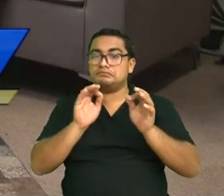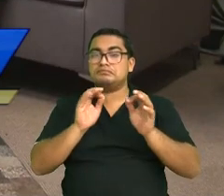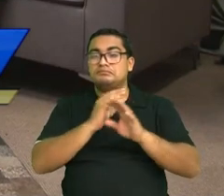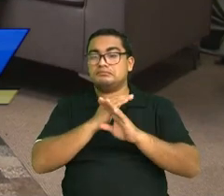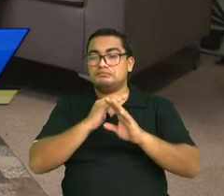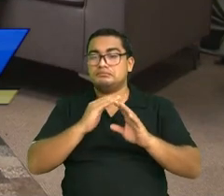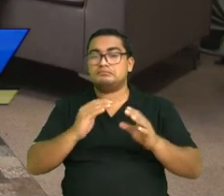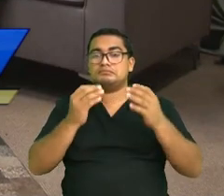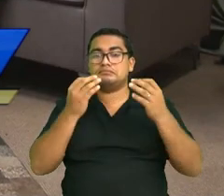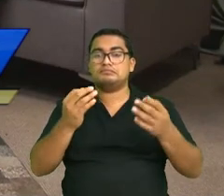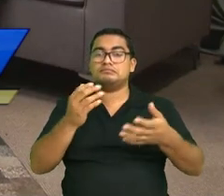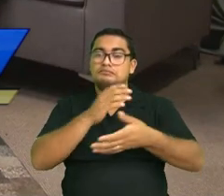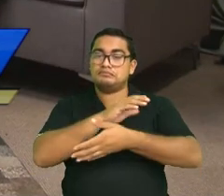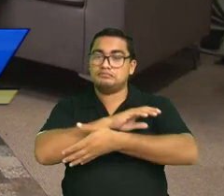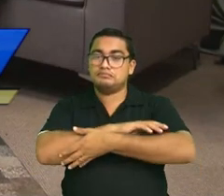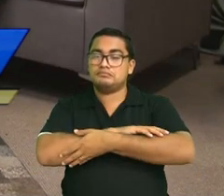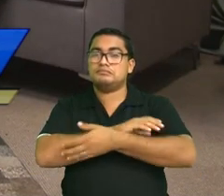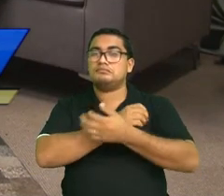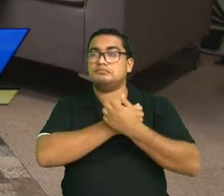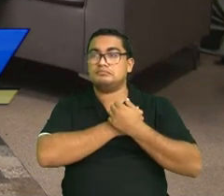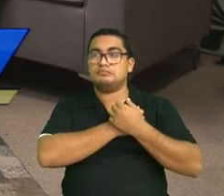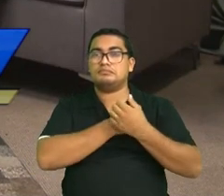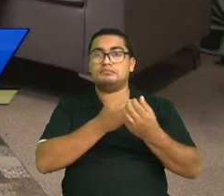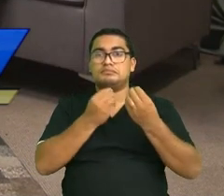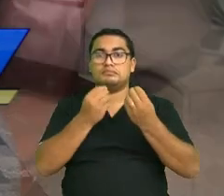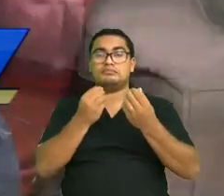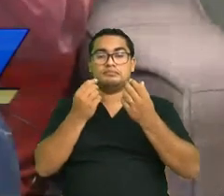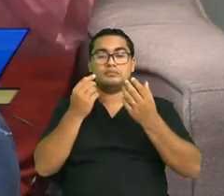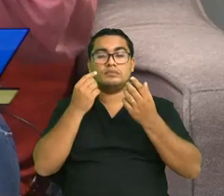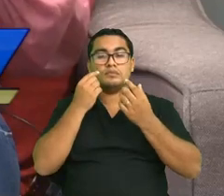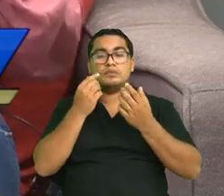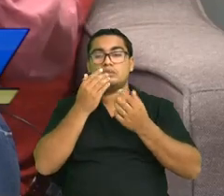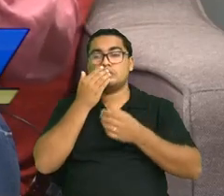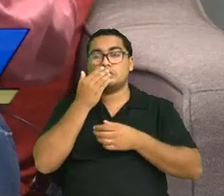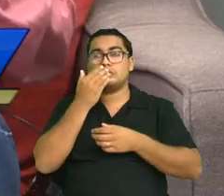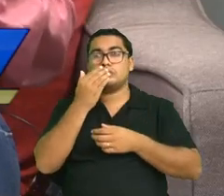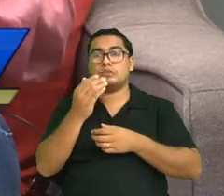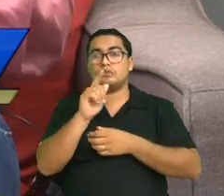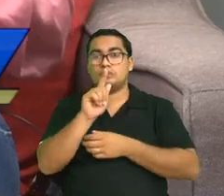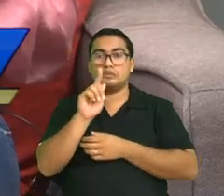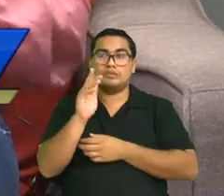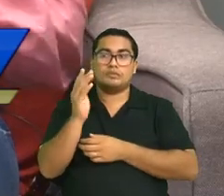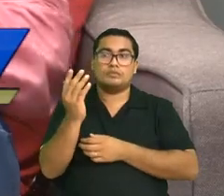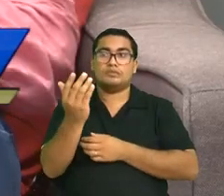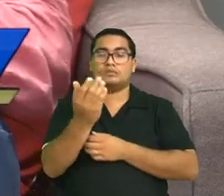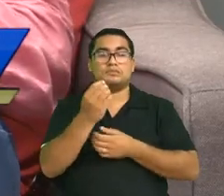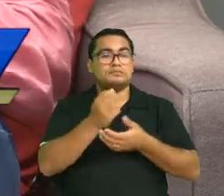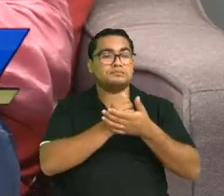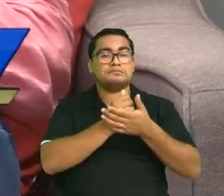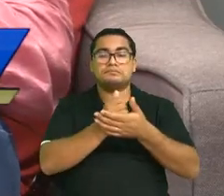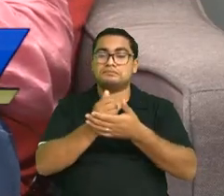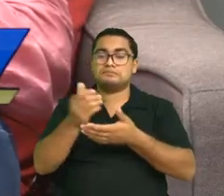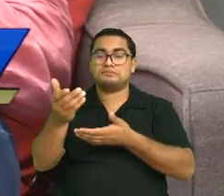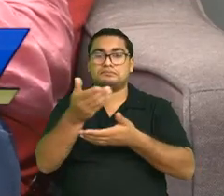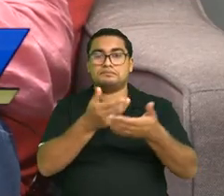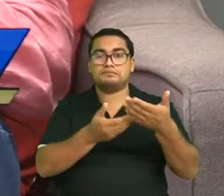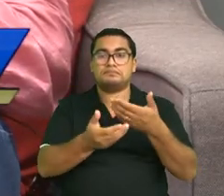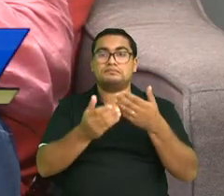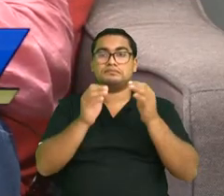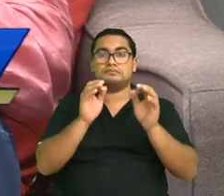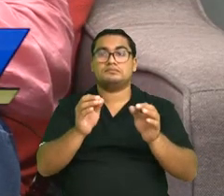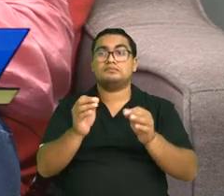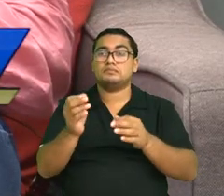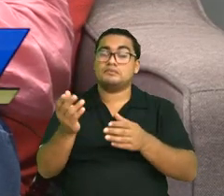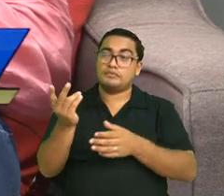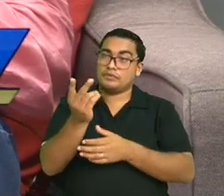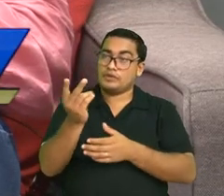esa fraternidad, el cariño y la preocupación de todos por el bien común. Claro que sí, a ambas